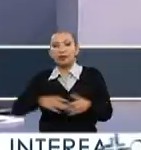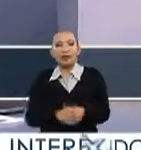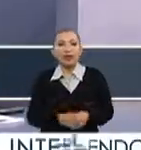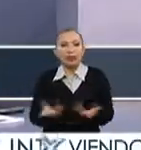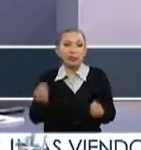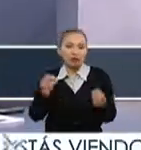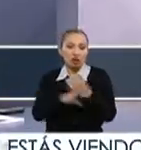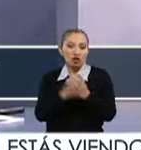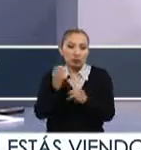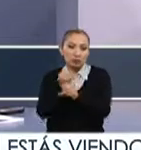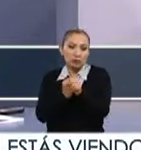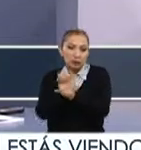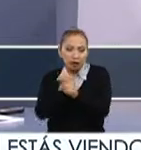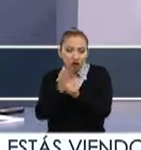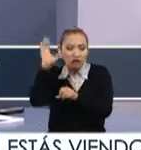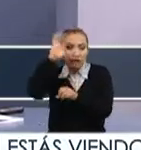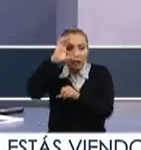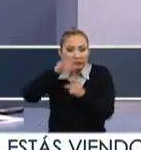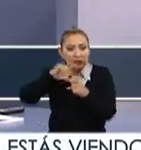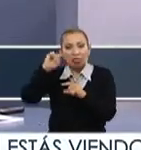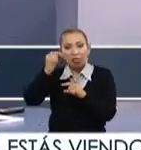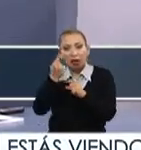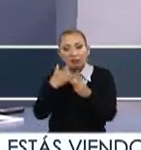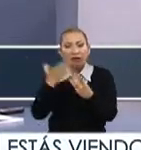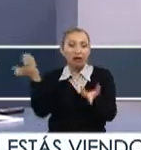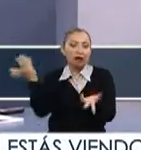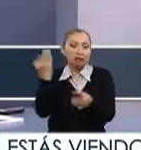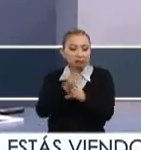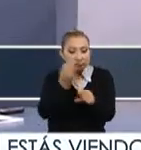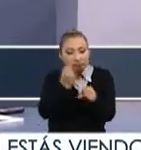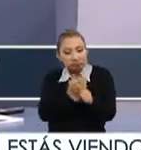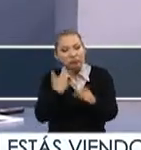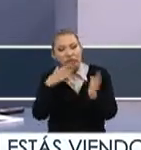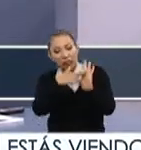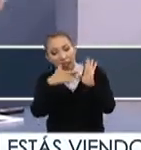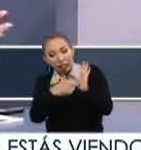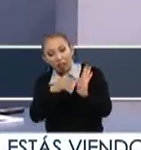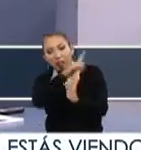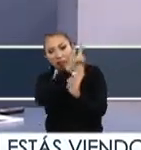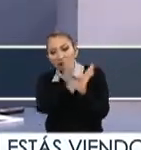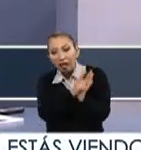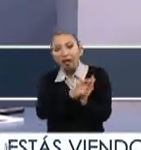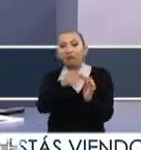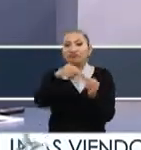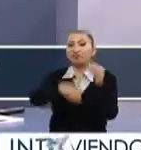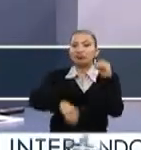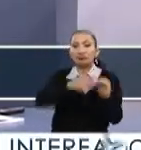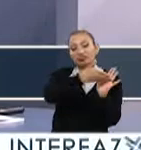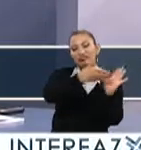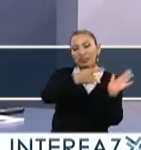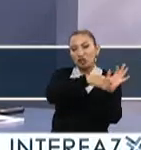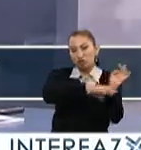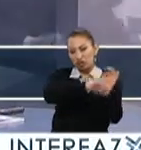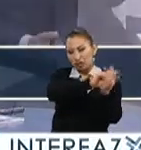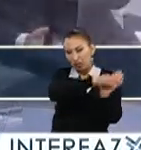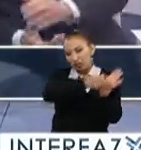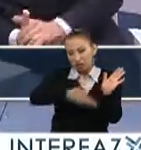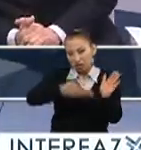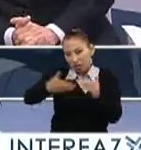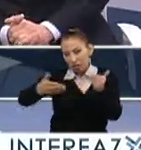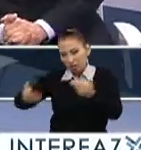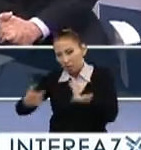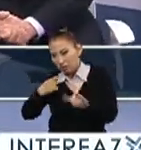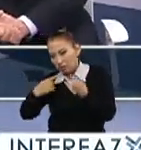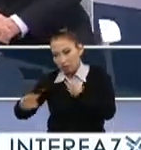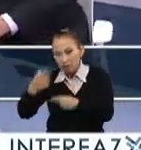después de muchísimas investigaciones científicas, técnicas, incluso de la legislación, estadísticas, formas de